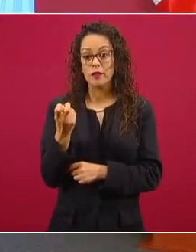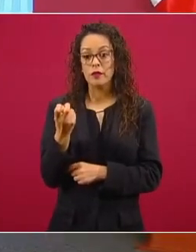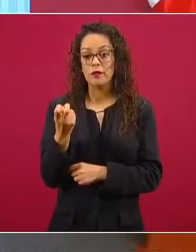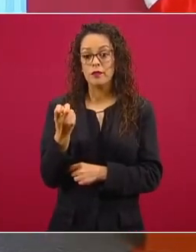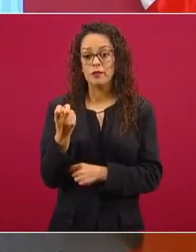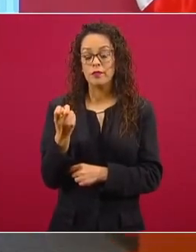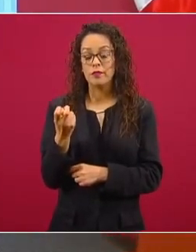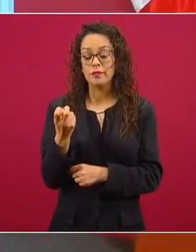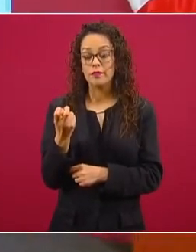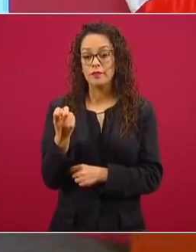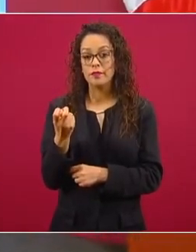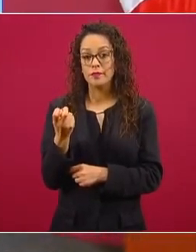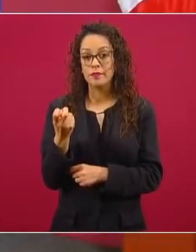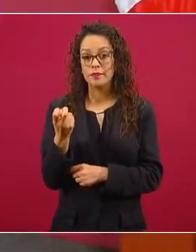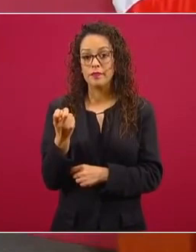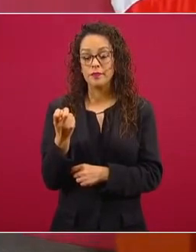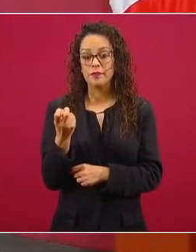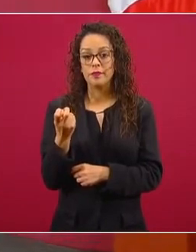que